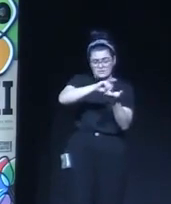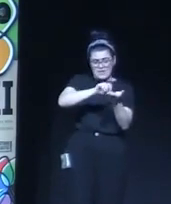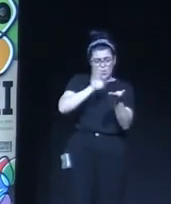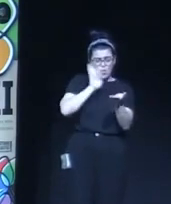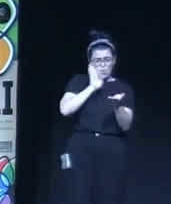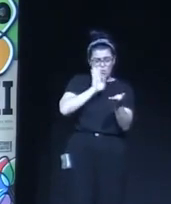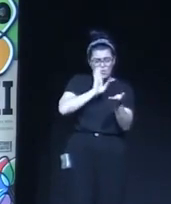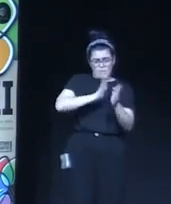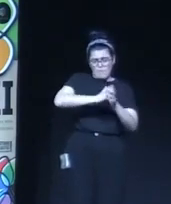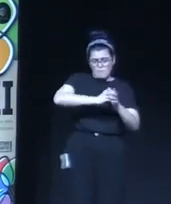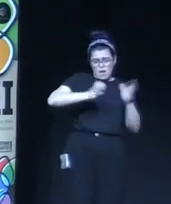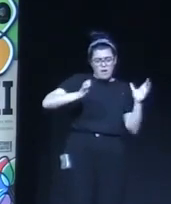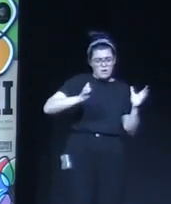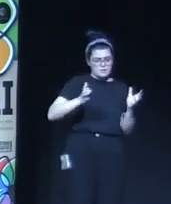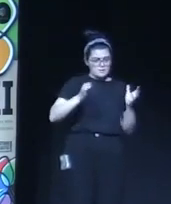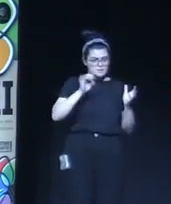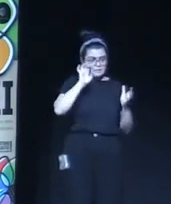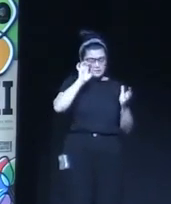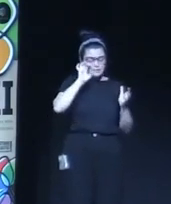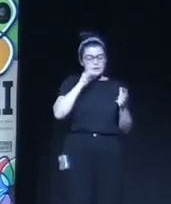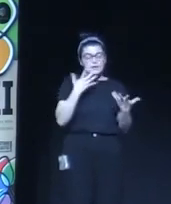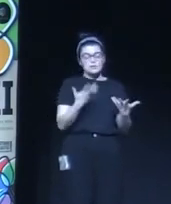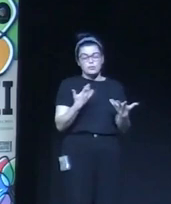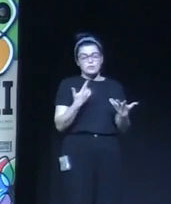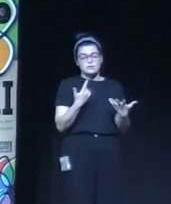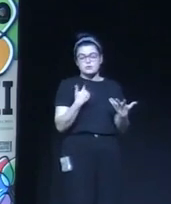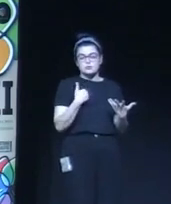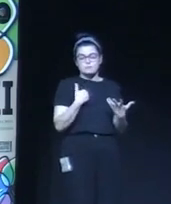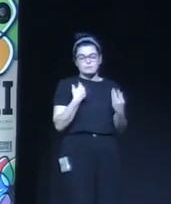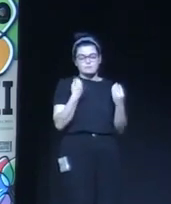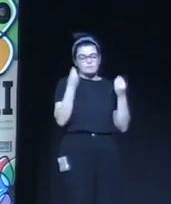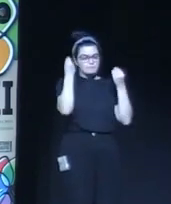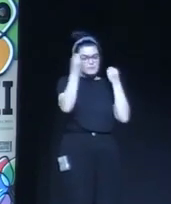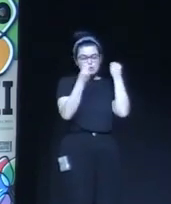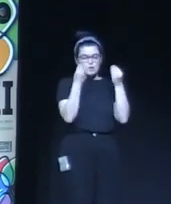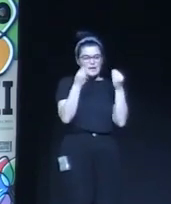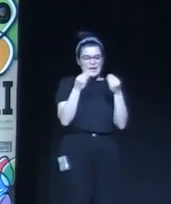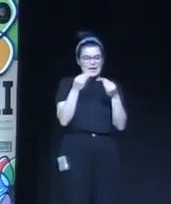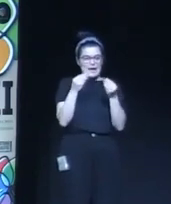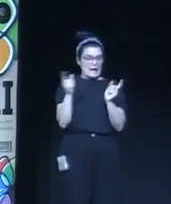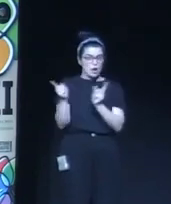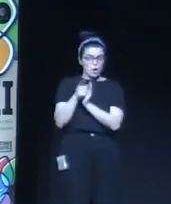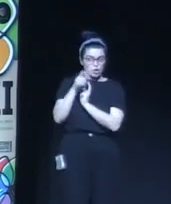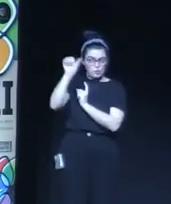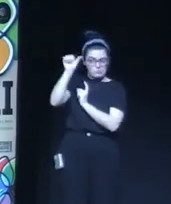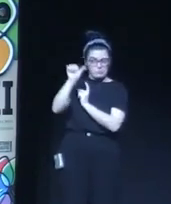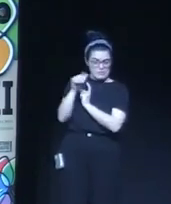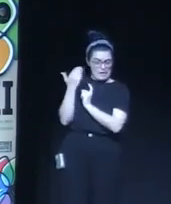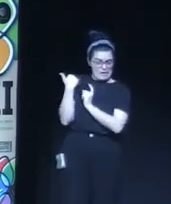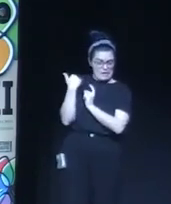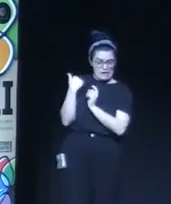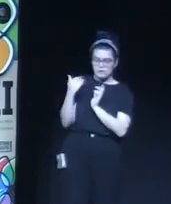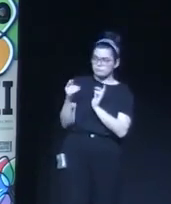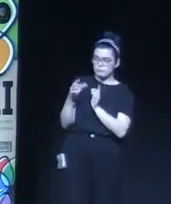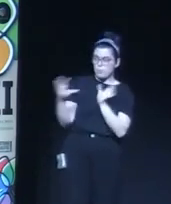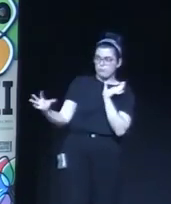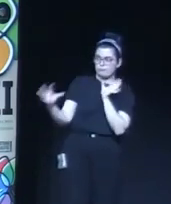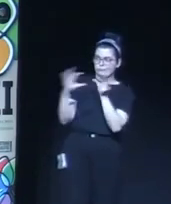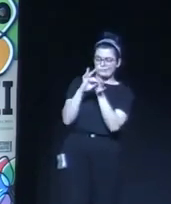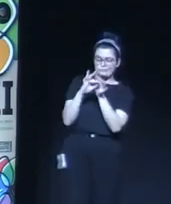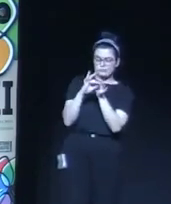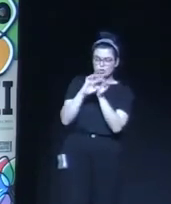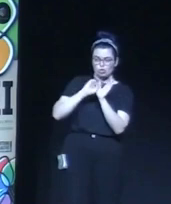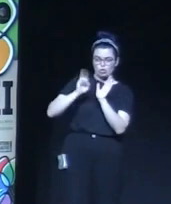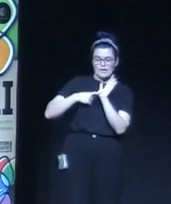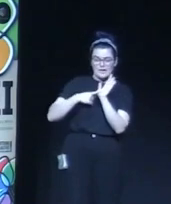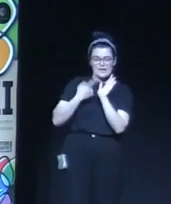Entonces, yo creo que está muy relacionado con el corto que acabamos de ver, ¿no? Y yo creo que es un tema que tenemos que poner